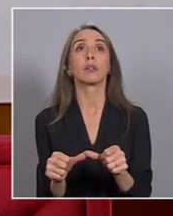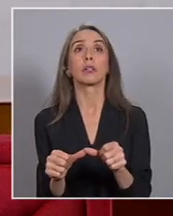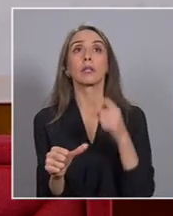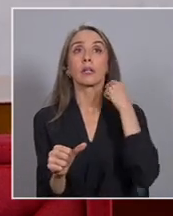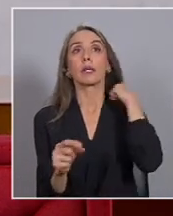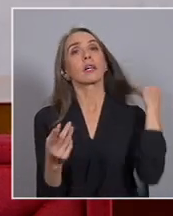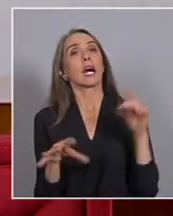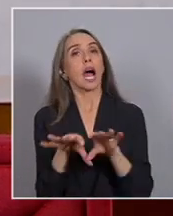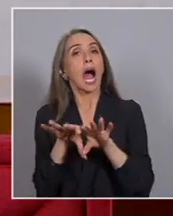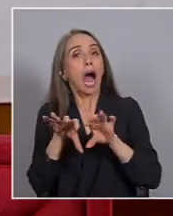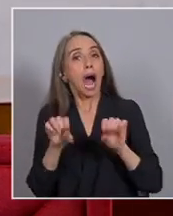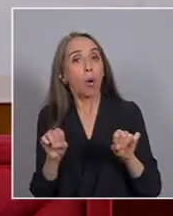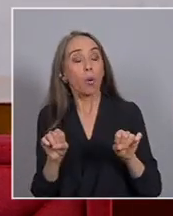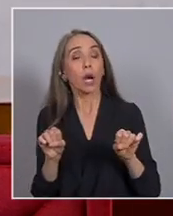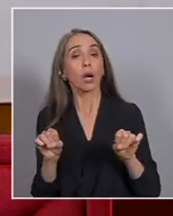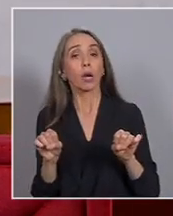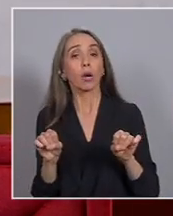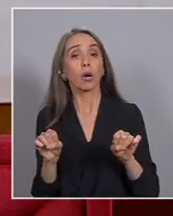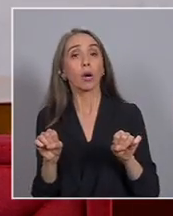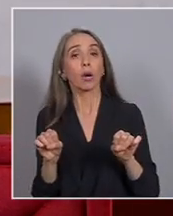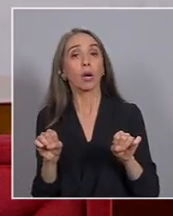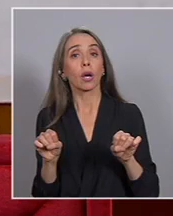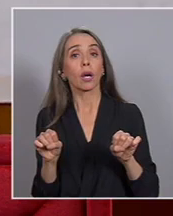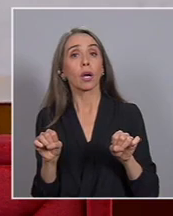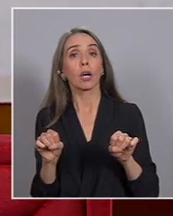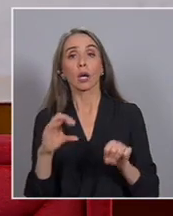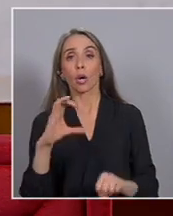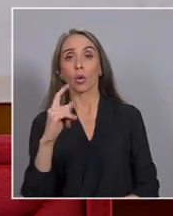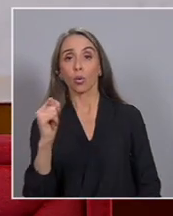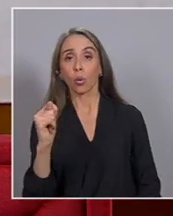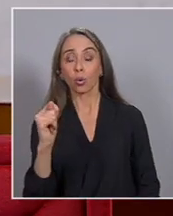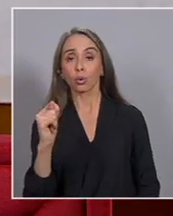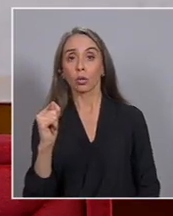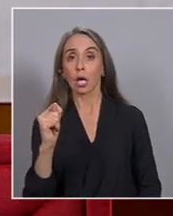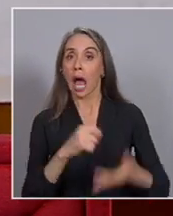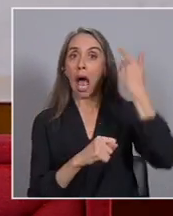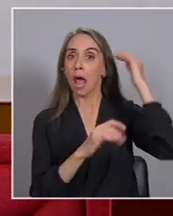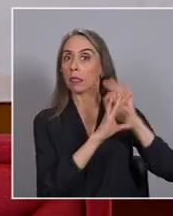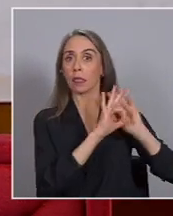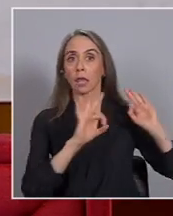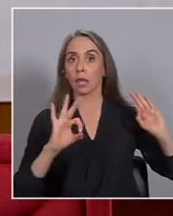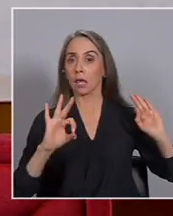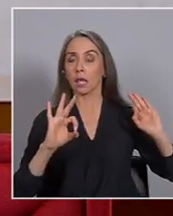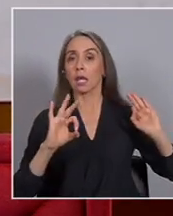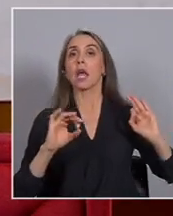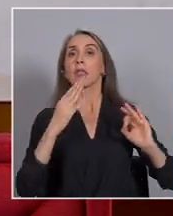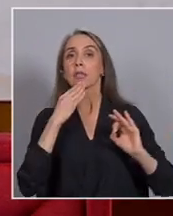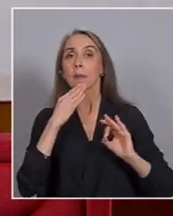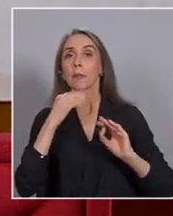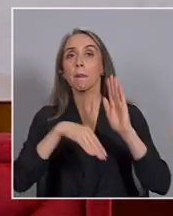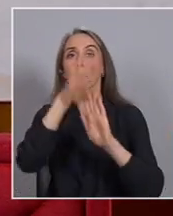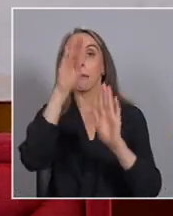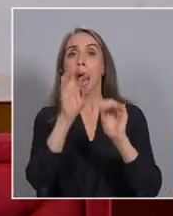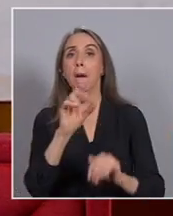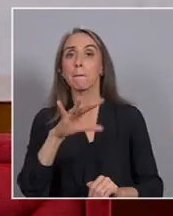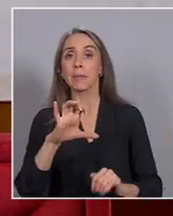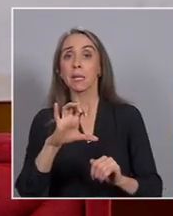que se llegara a acuerdo con la CUT, pero además con la mayoría de las